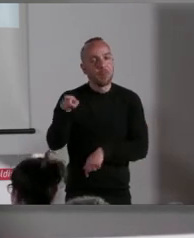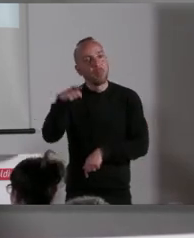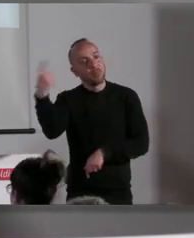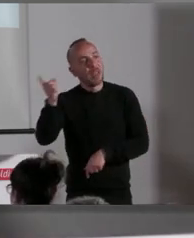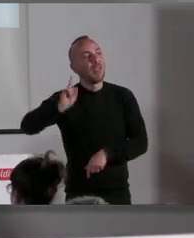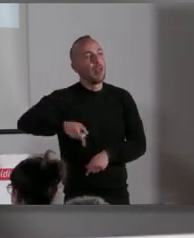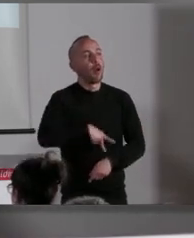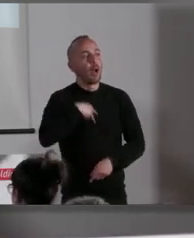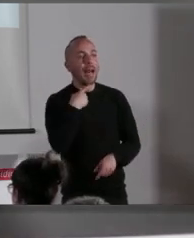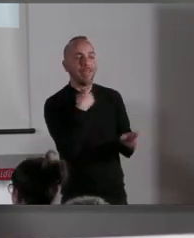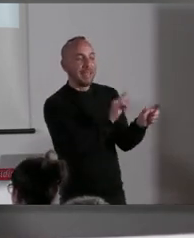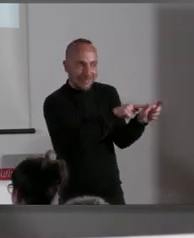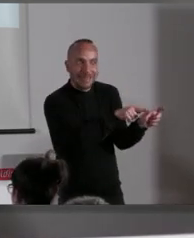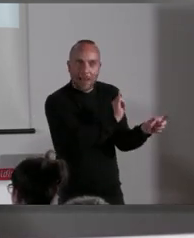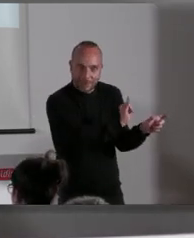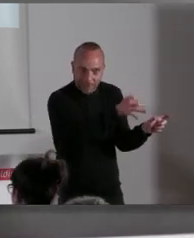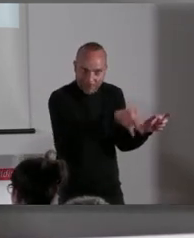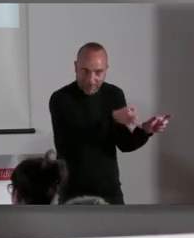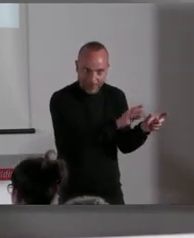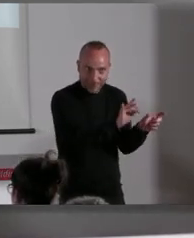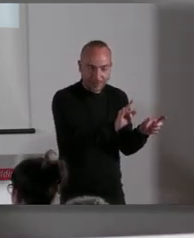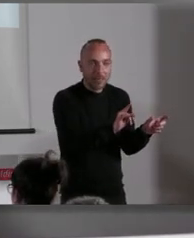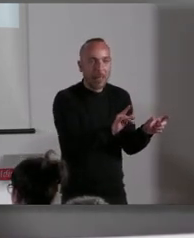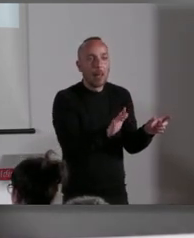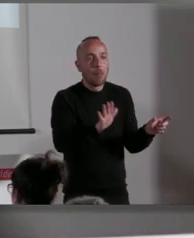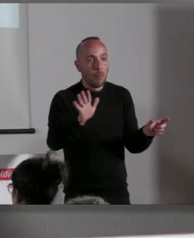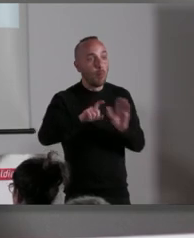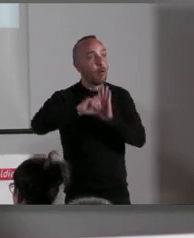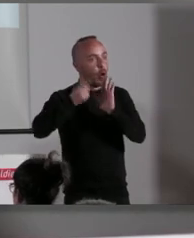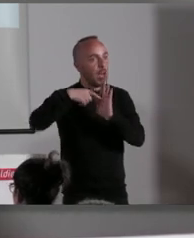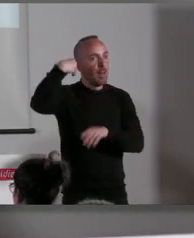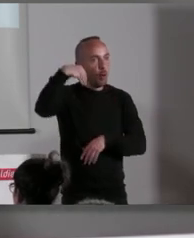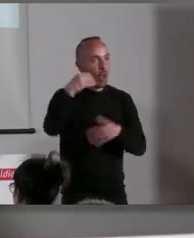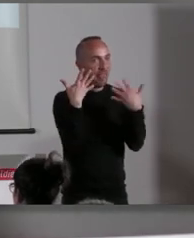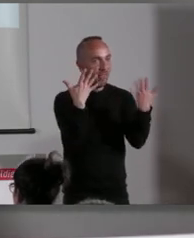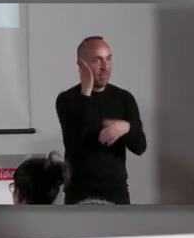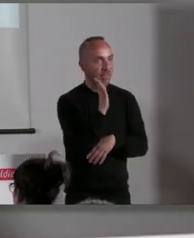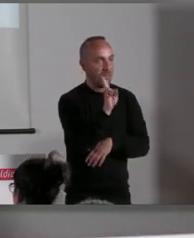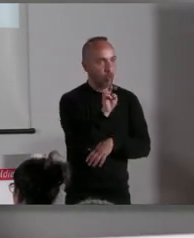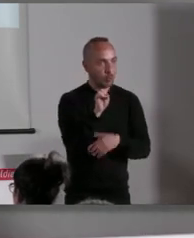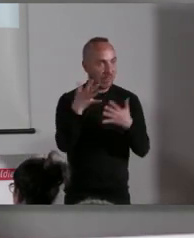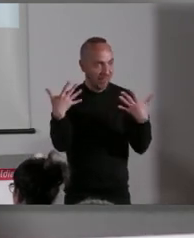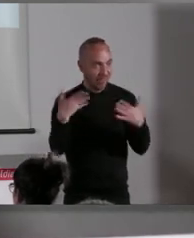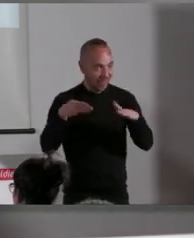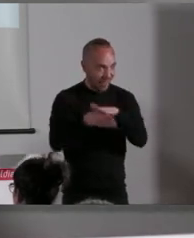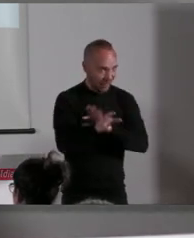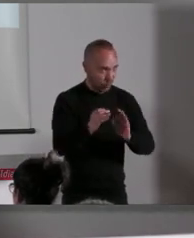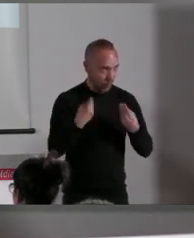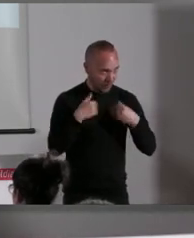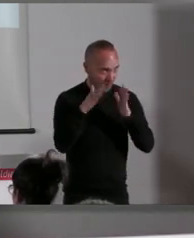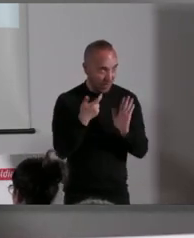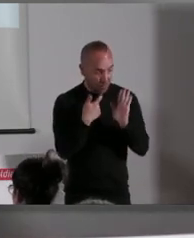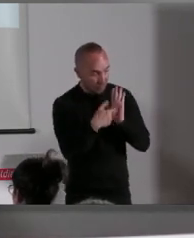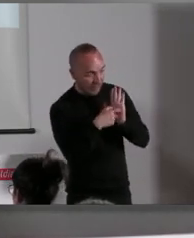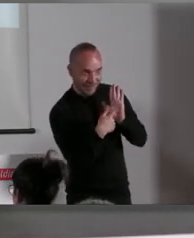sí que existía, pero, bueno, ya sí consta en la Ley Foral 10 del 2010 de acceso a vivienda, pero lo que decía era